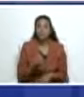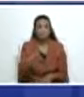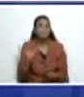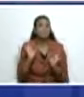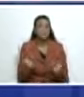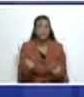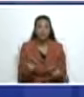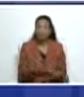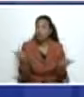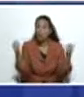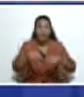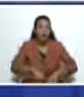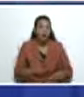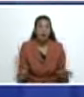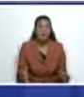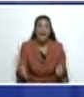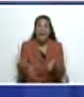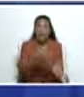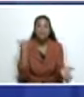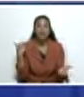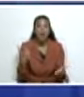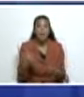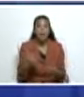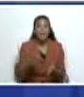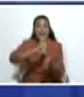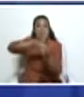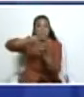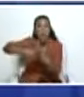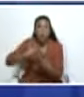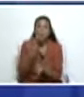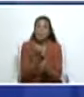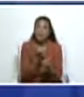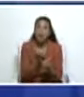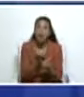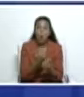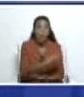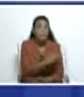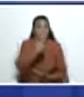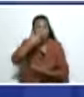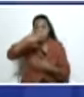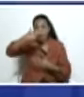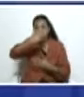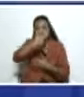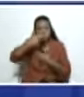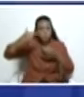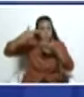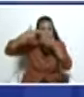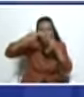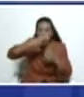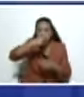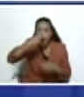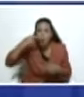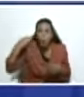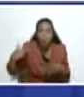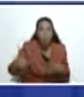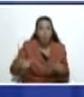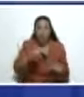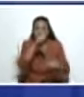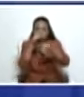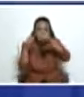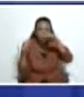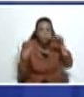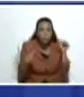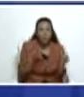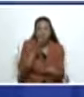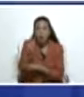lo que no fue un fracaso es que le quitaron real a medio mundo. Los paramilitares fueron comerciante por comerciante, ganadero